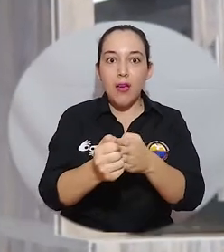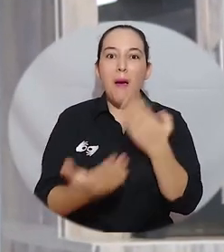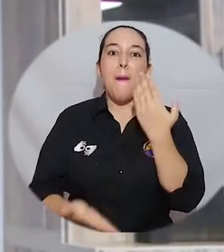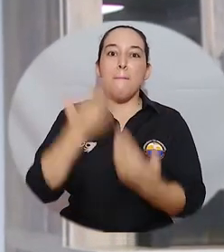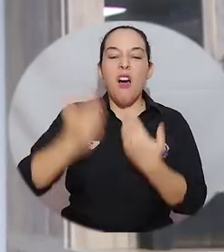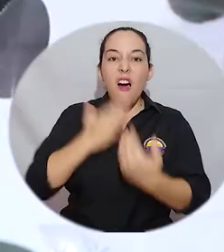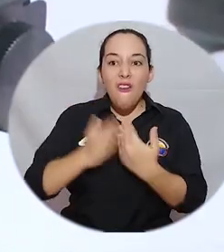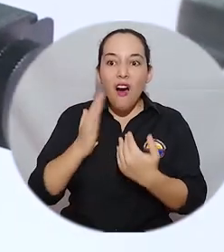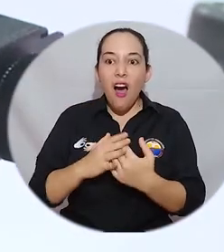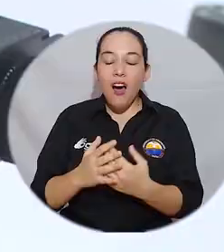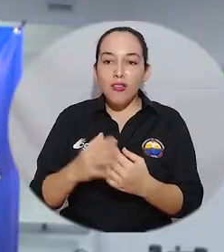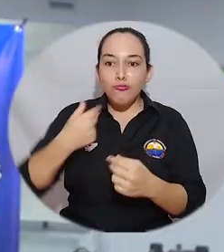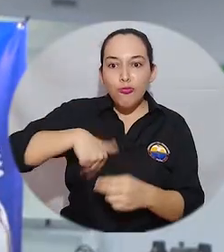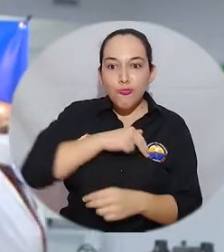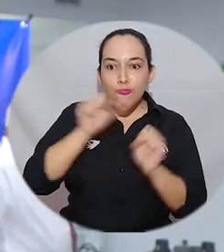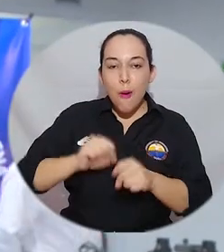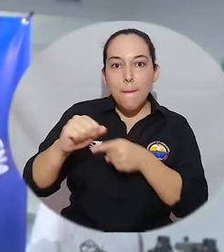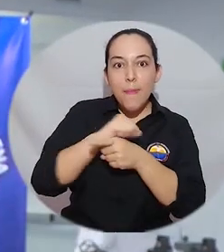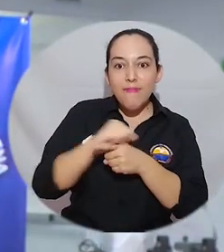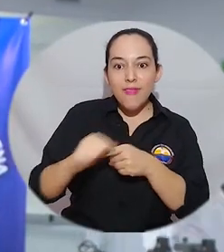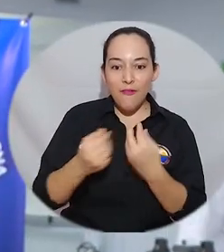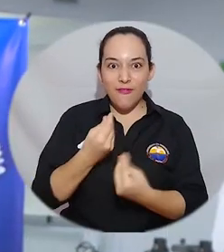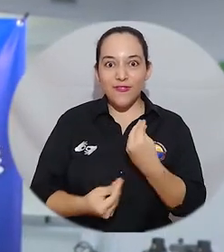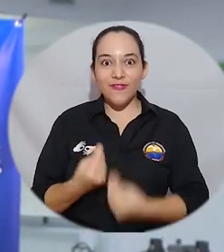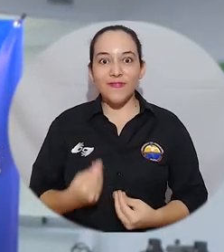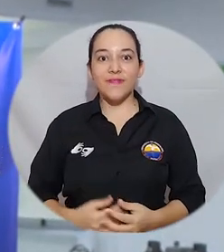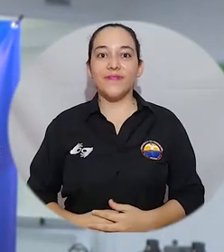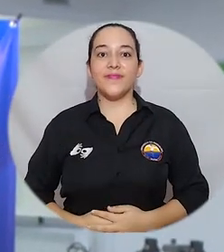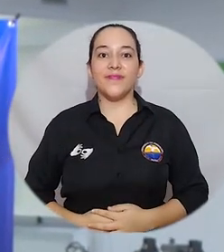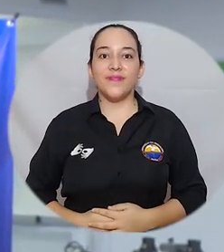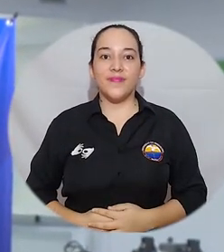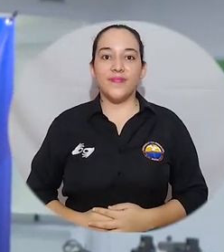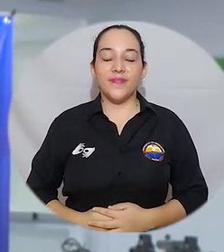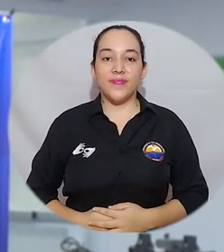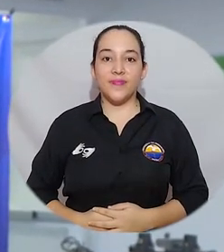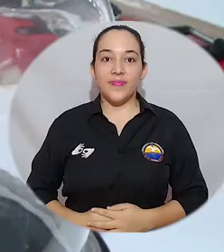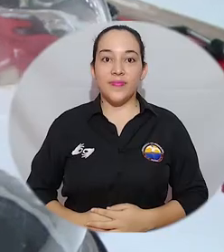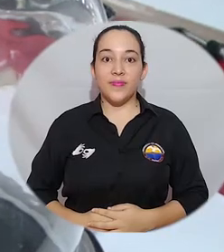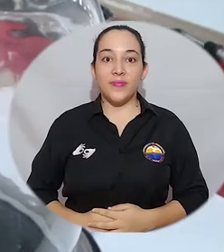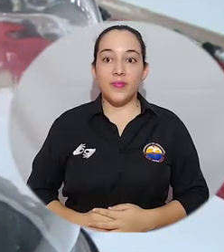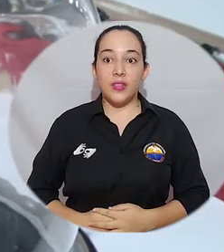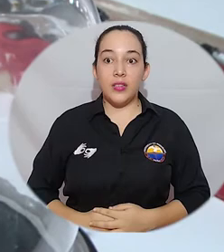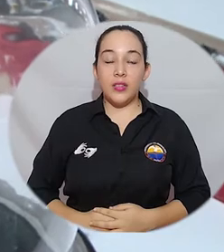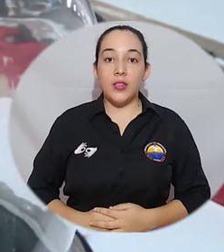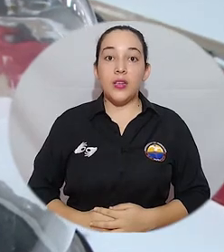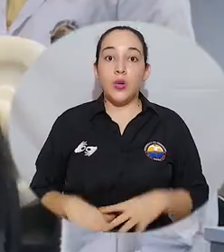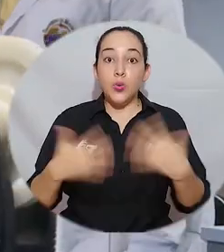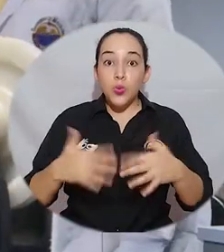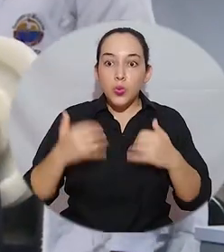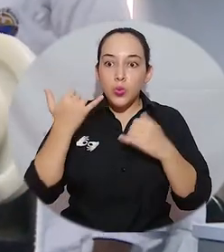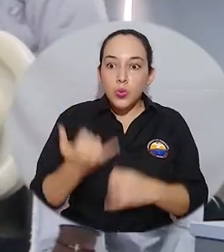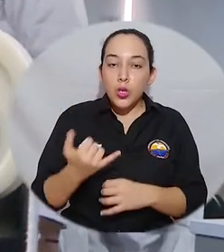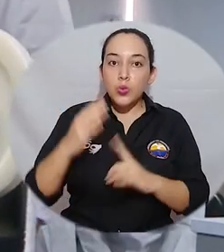de elementos y métodos, de tal manera que se nos haga más fácil o factible realizar estas prácticas.